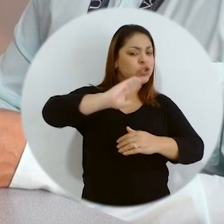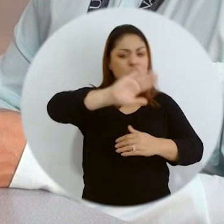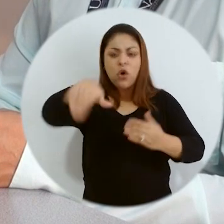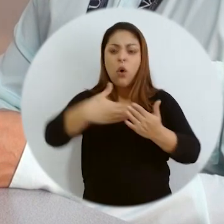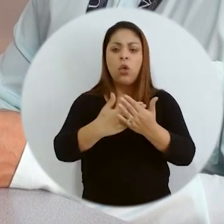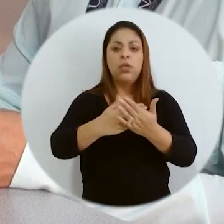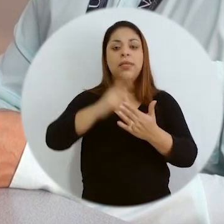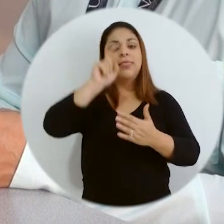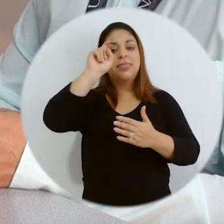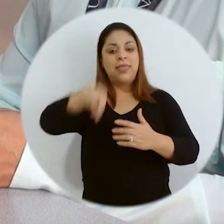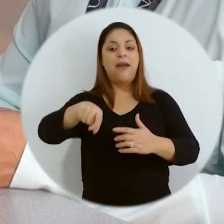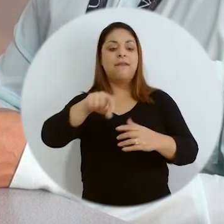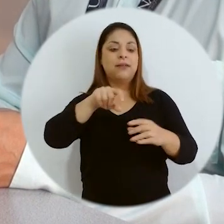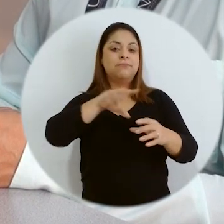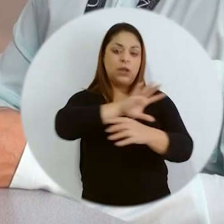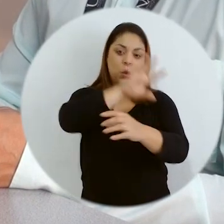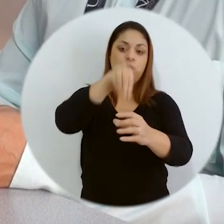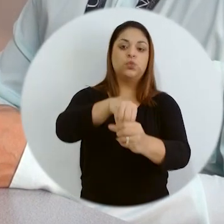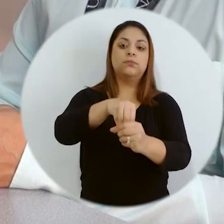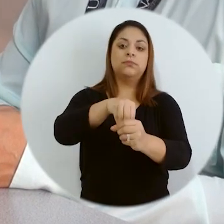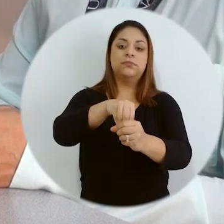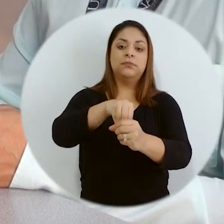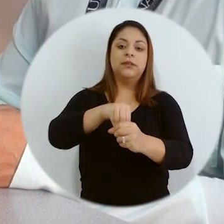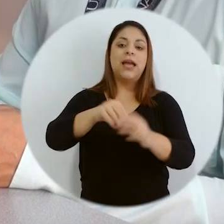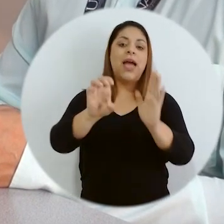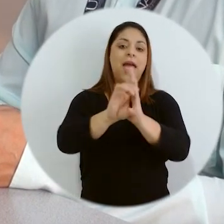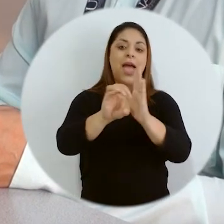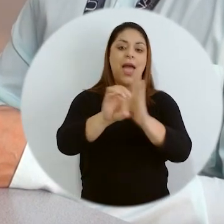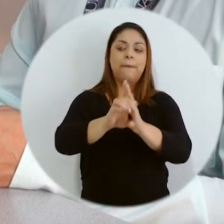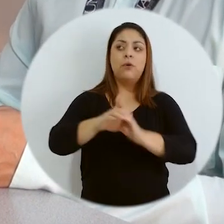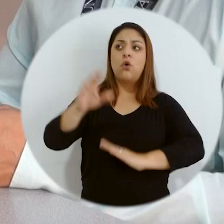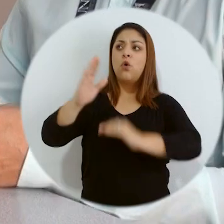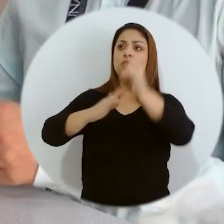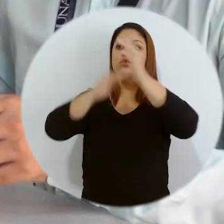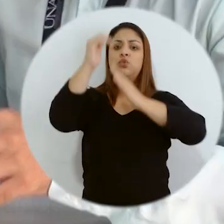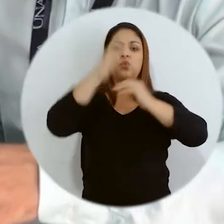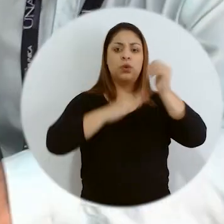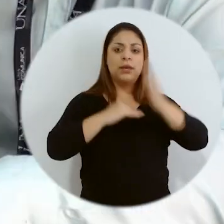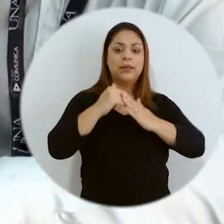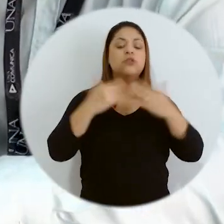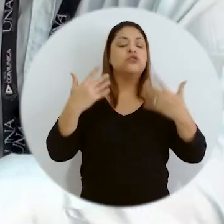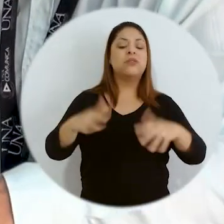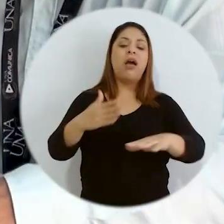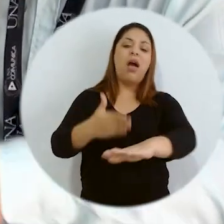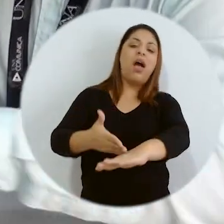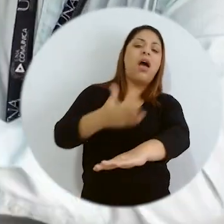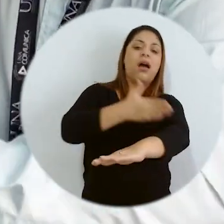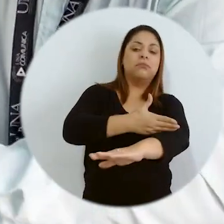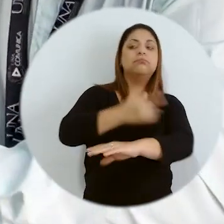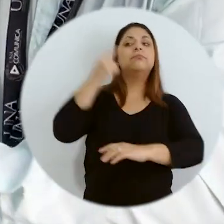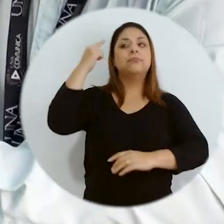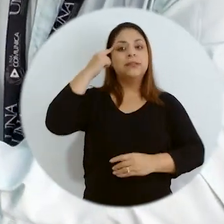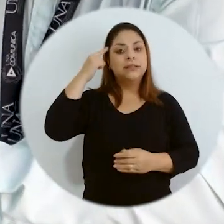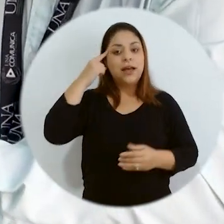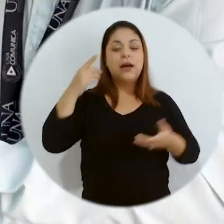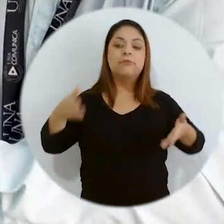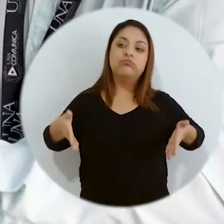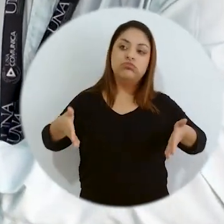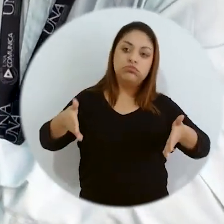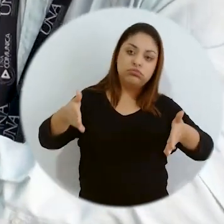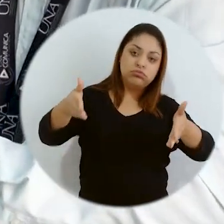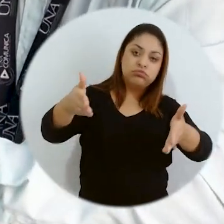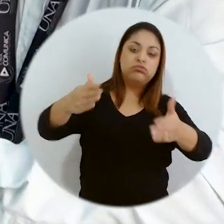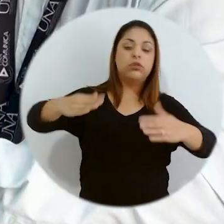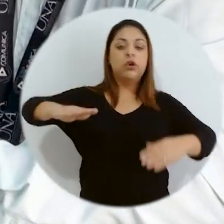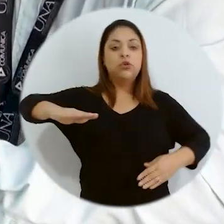todo tiene que pensarse desde esa inclusividad, ¿verdad? Entonces que si yo voy a construir un edificio, ya yo previamente tengo que